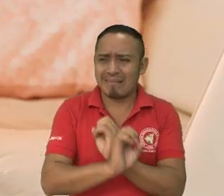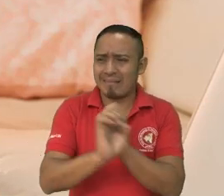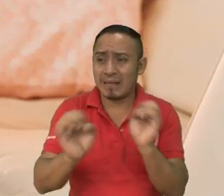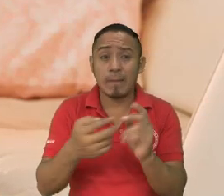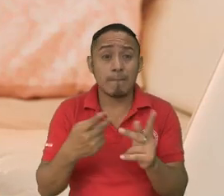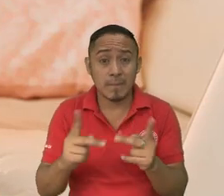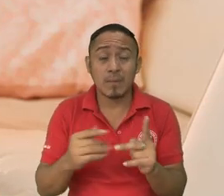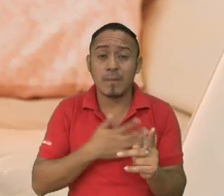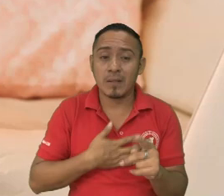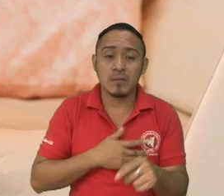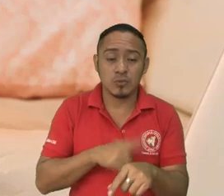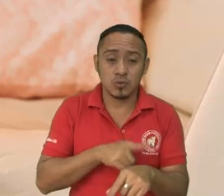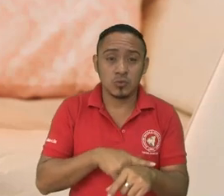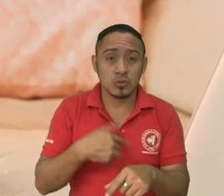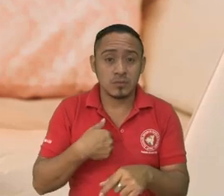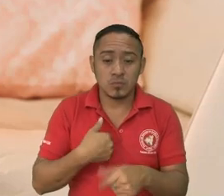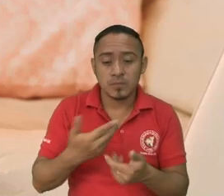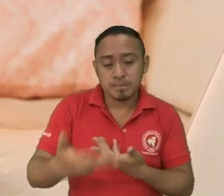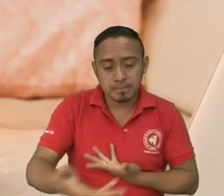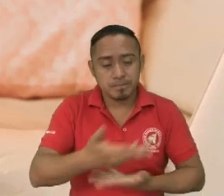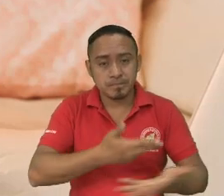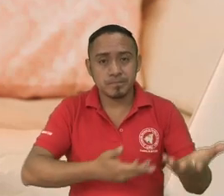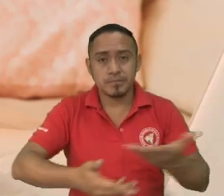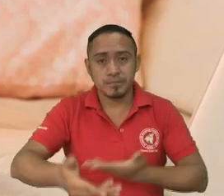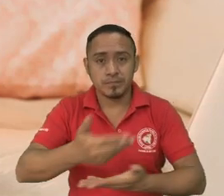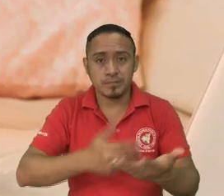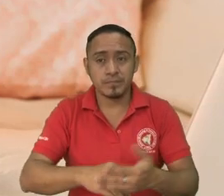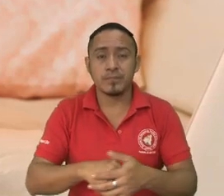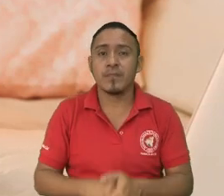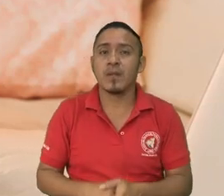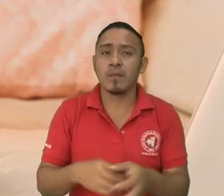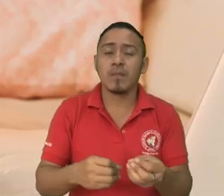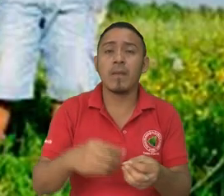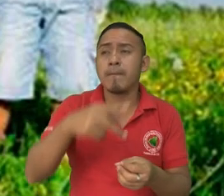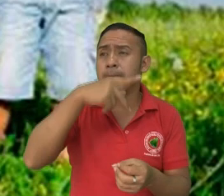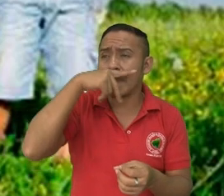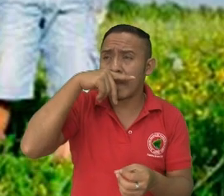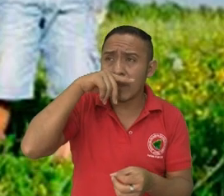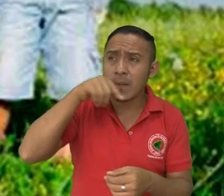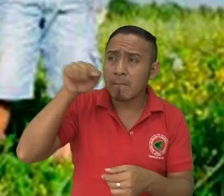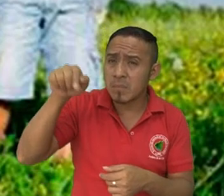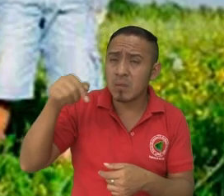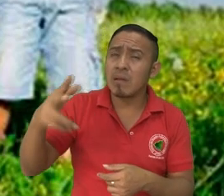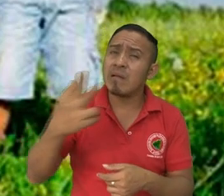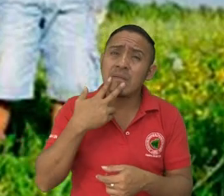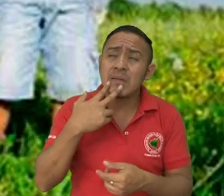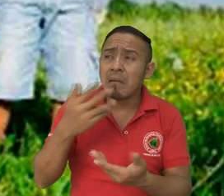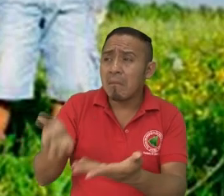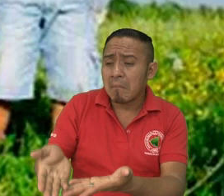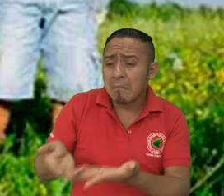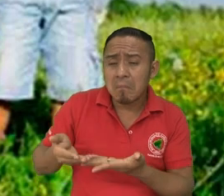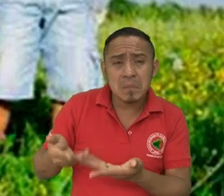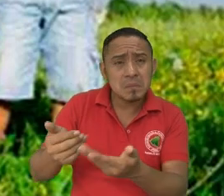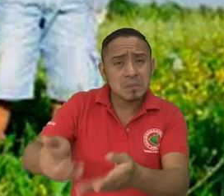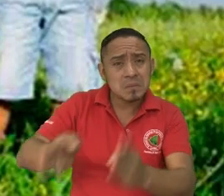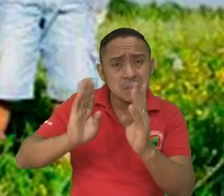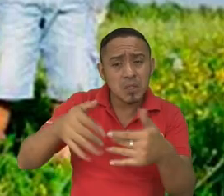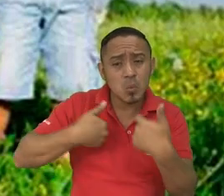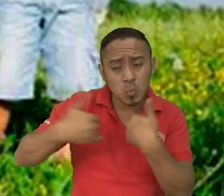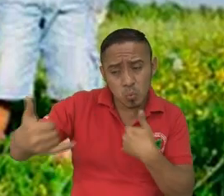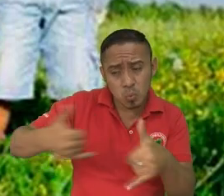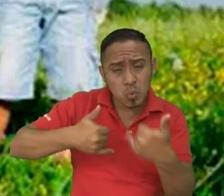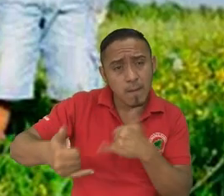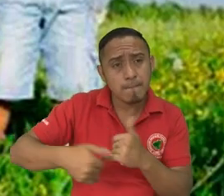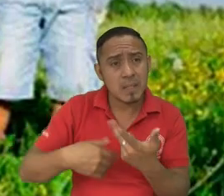lo mejor es el tiempo. Como hay muchos niños que dicen, papito, pero vos no me dedicas tiempo, vos no jugás